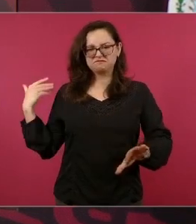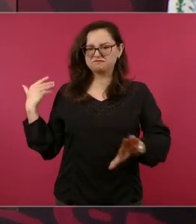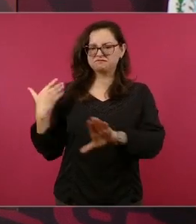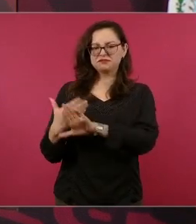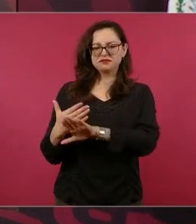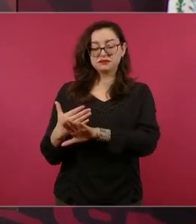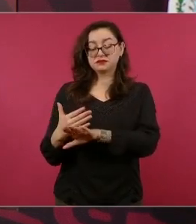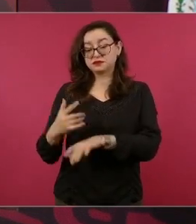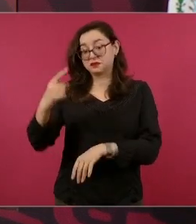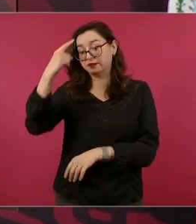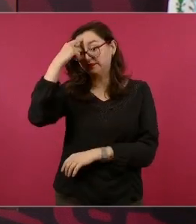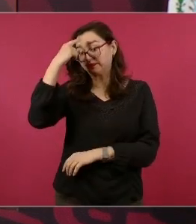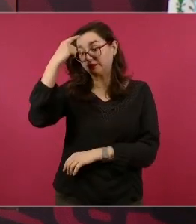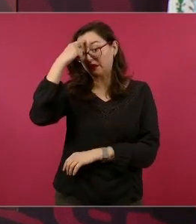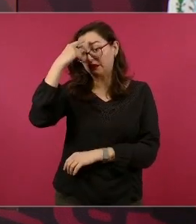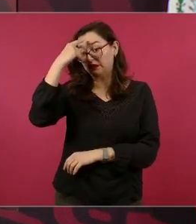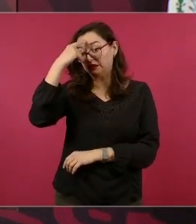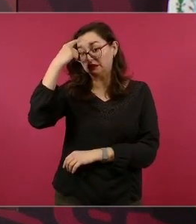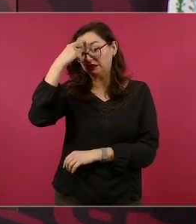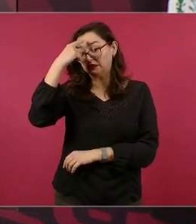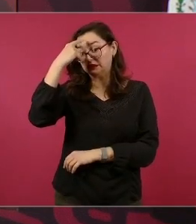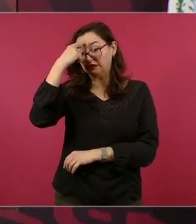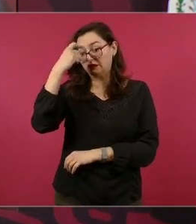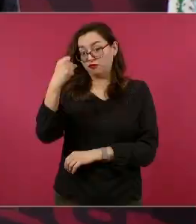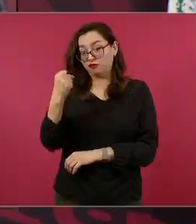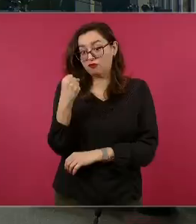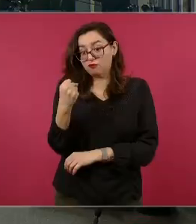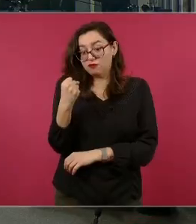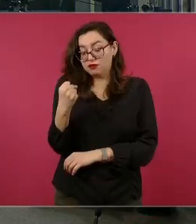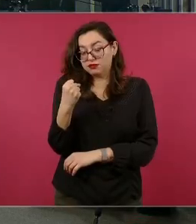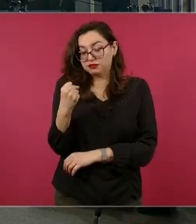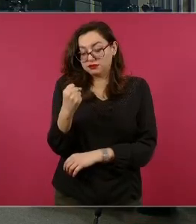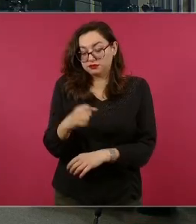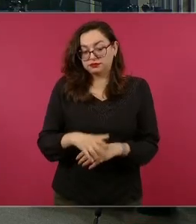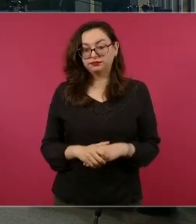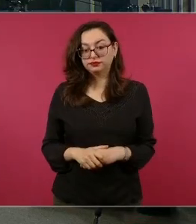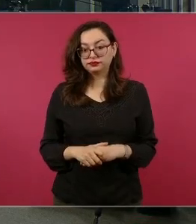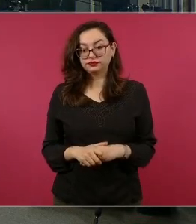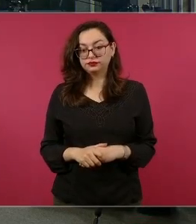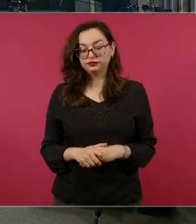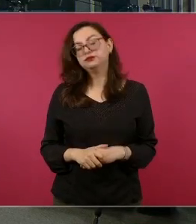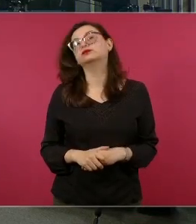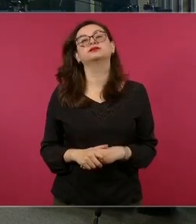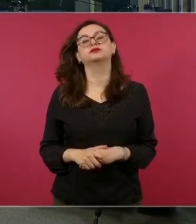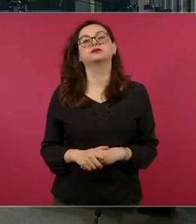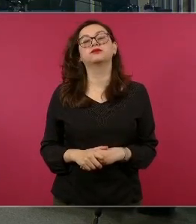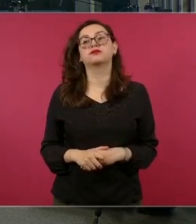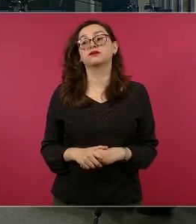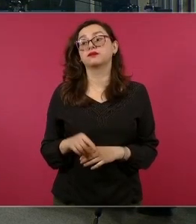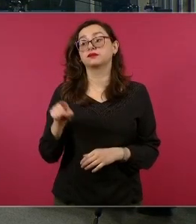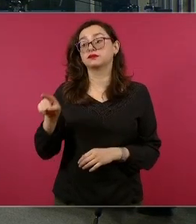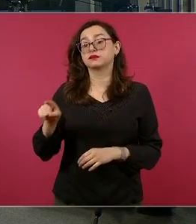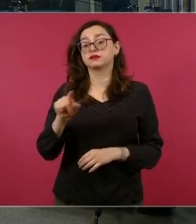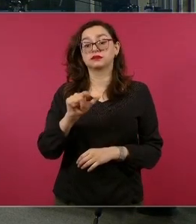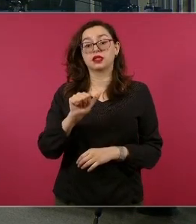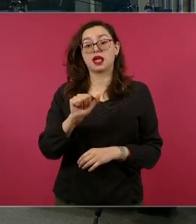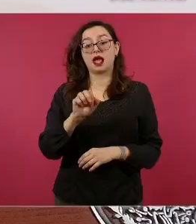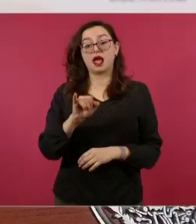o el fanatismo, la construcción del aeropuerto Felipe Ángeles?